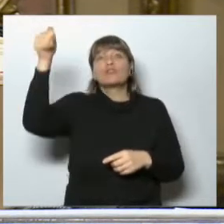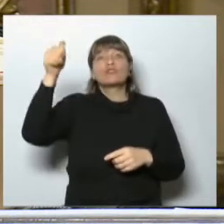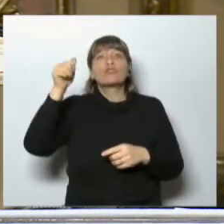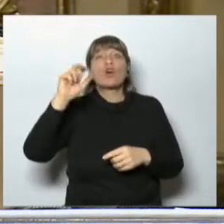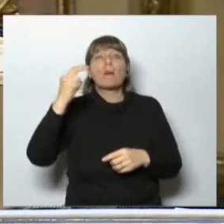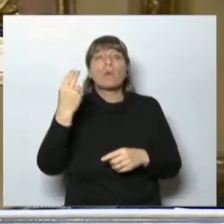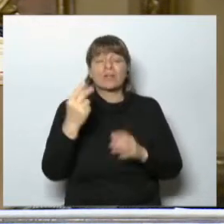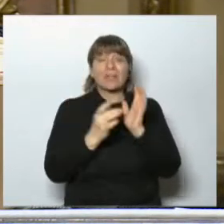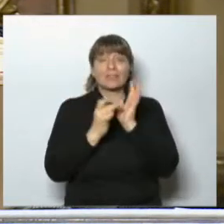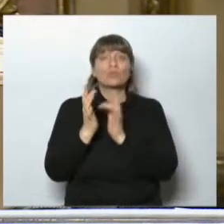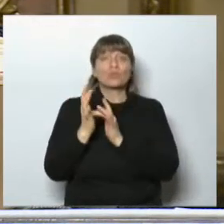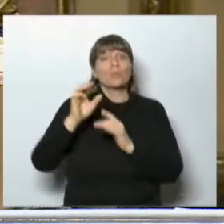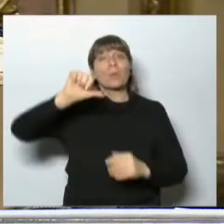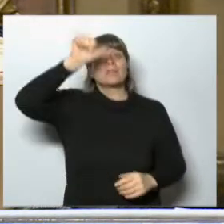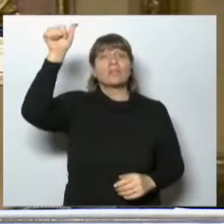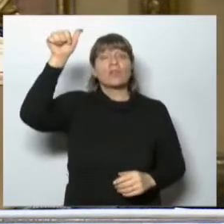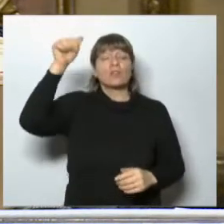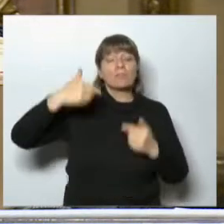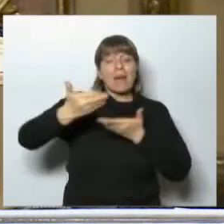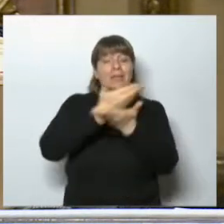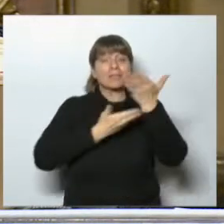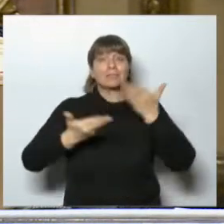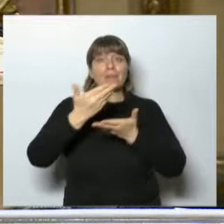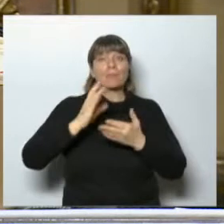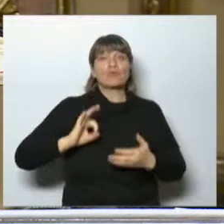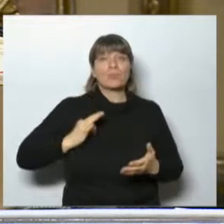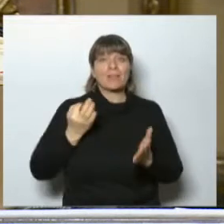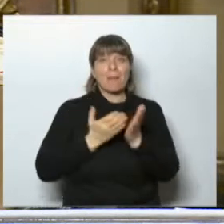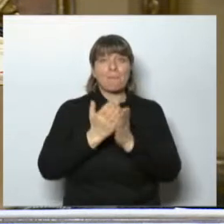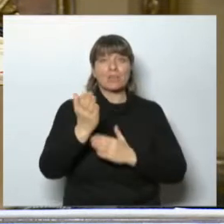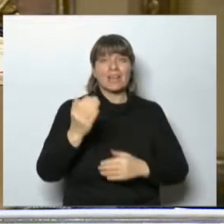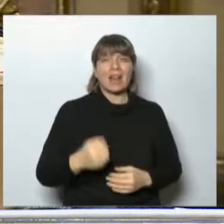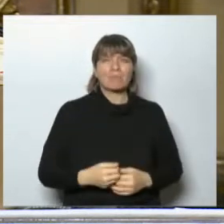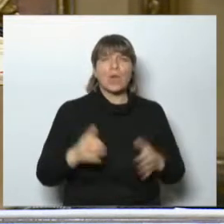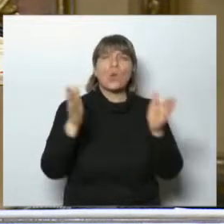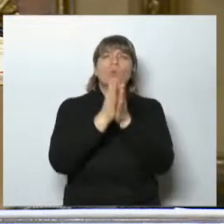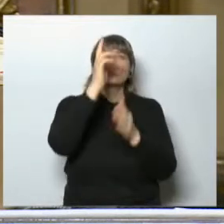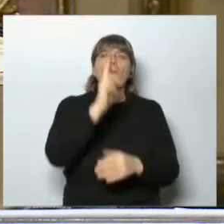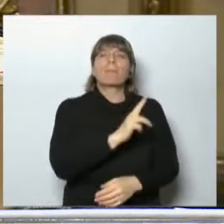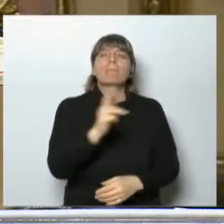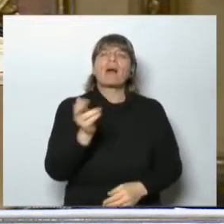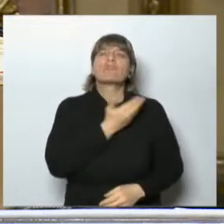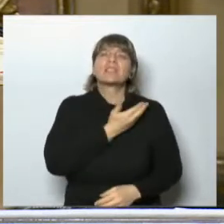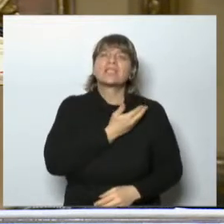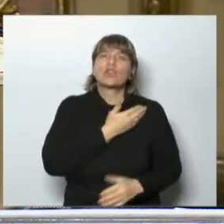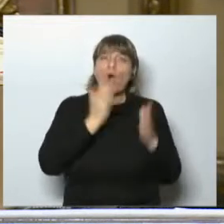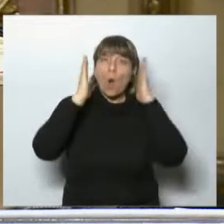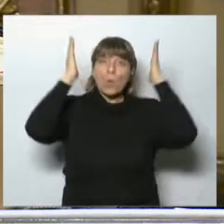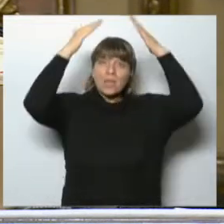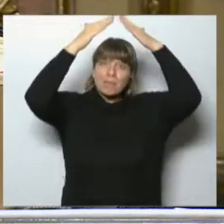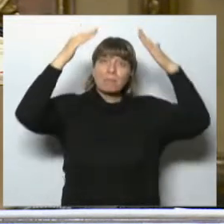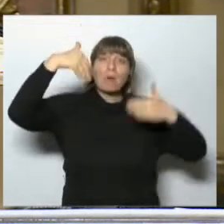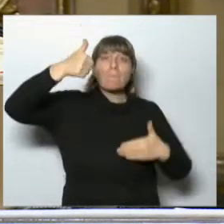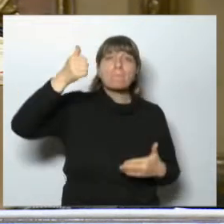muerte y nos ha hecho partícipes de su vida inmortal. Y con el Papa Francisco, con nuestro arzobispo el